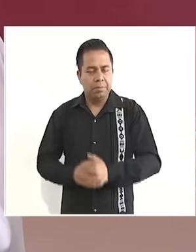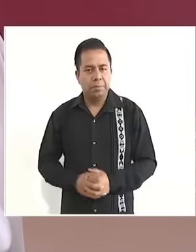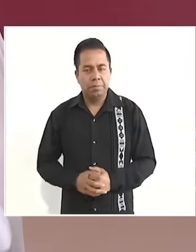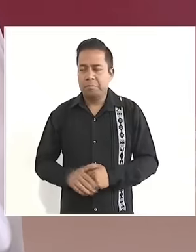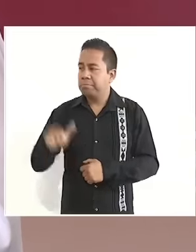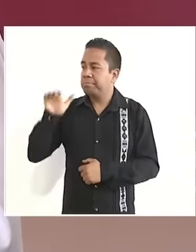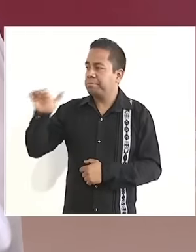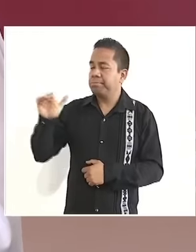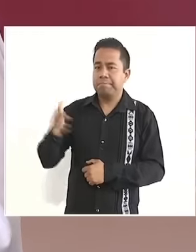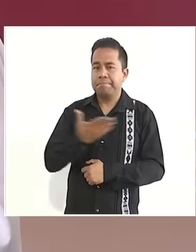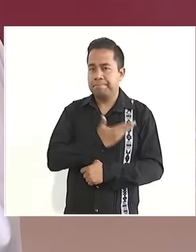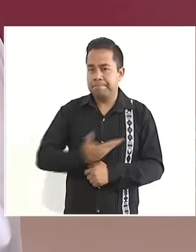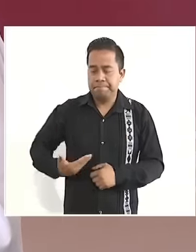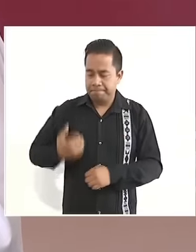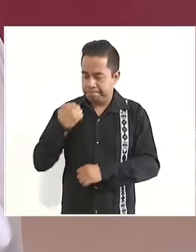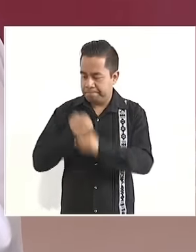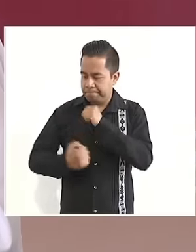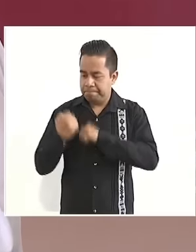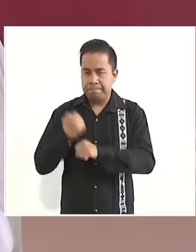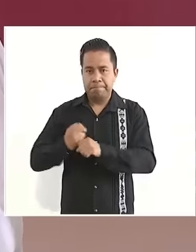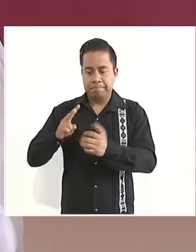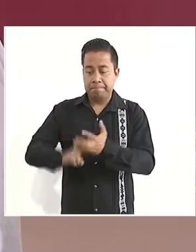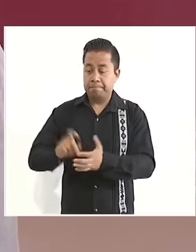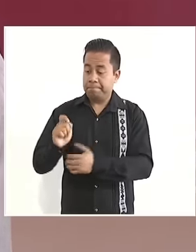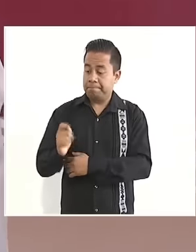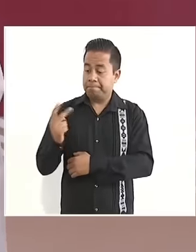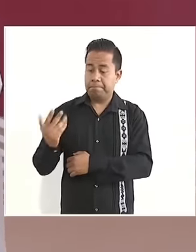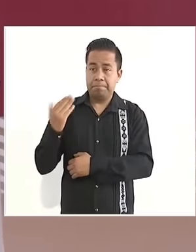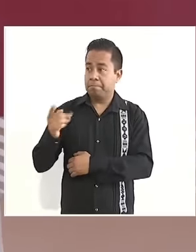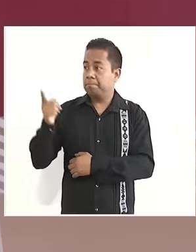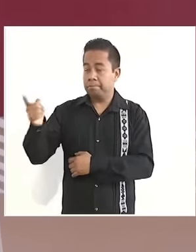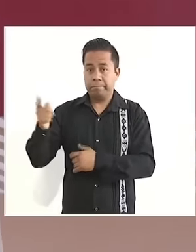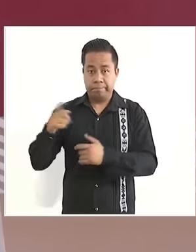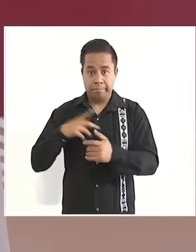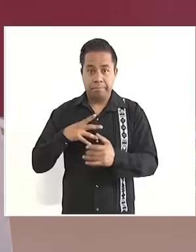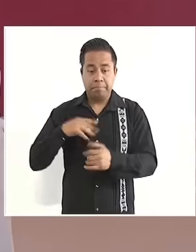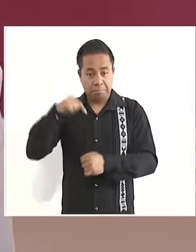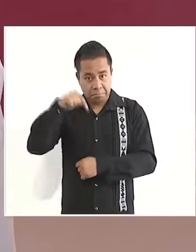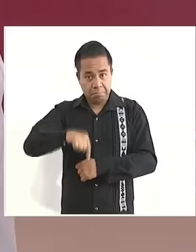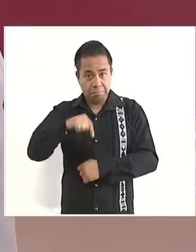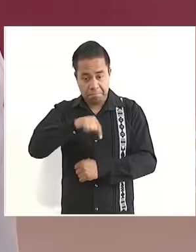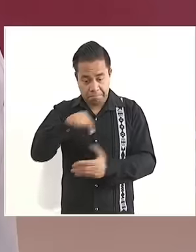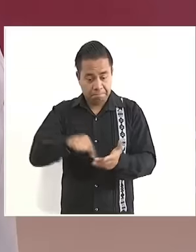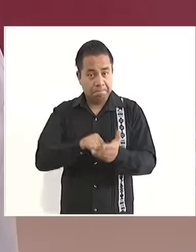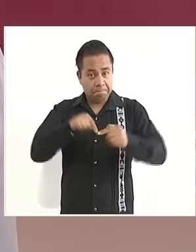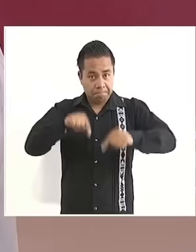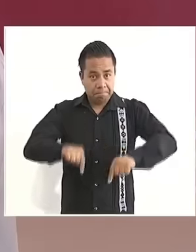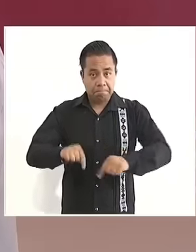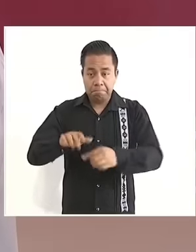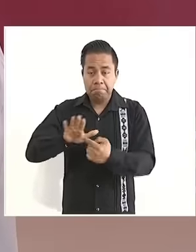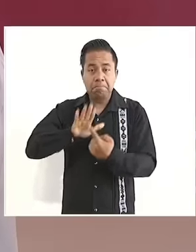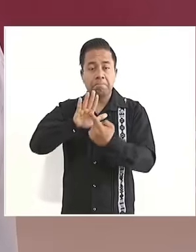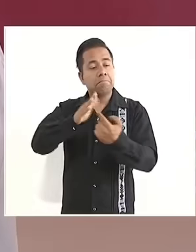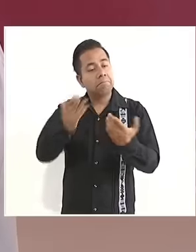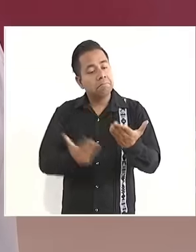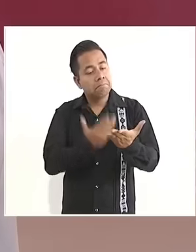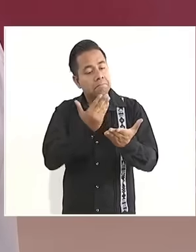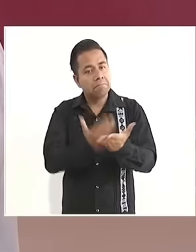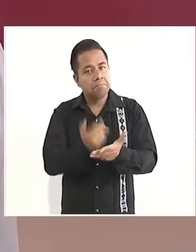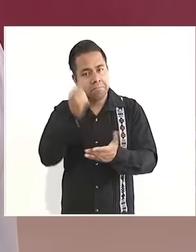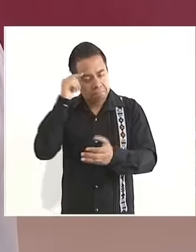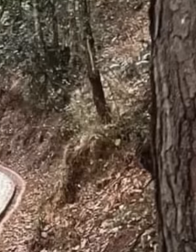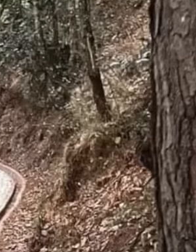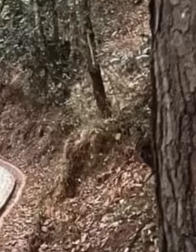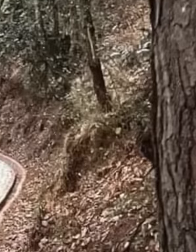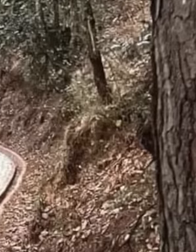Señor presidente, en el año 2022 usted presentó en este mismo lugar la iniciativa de construir